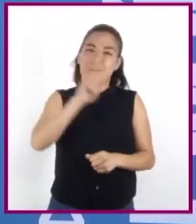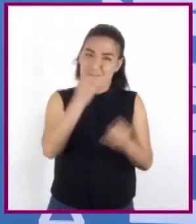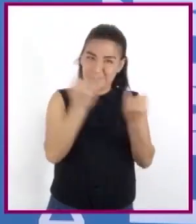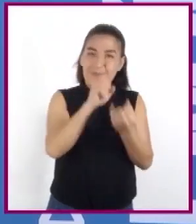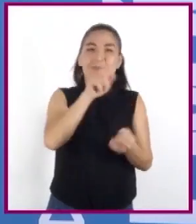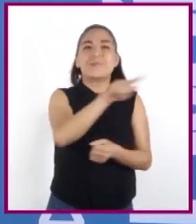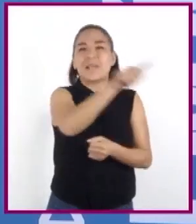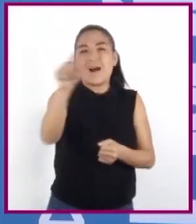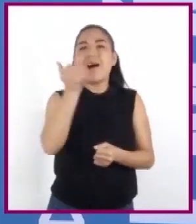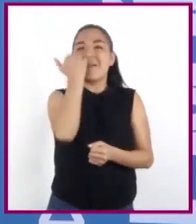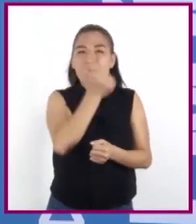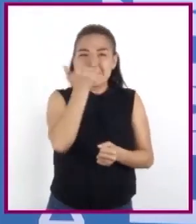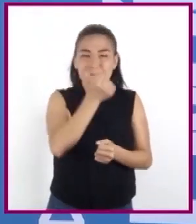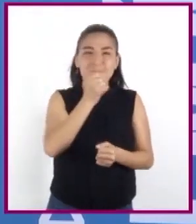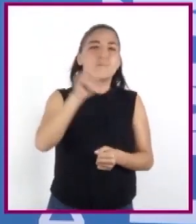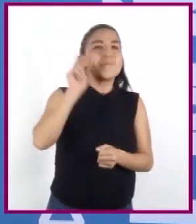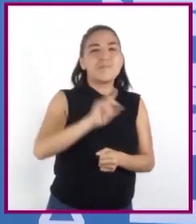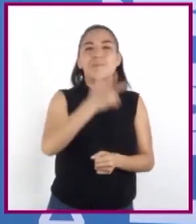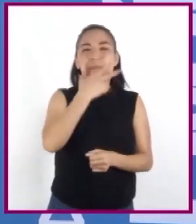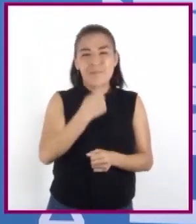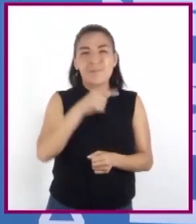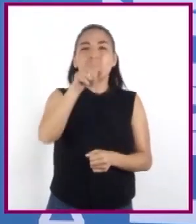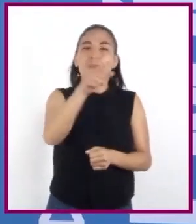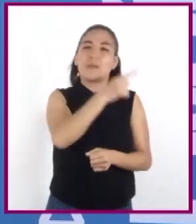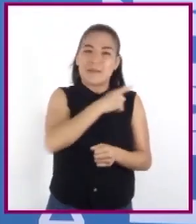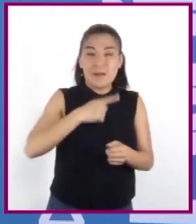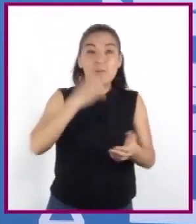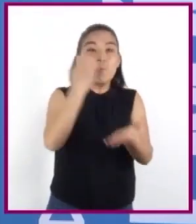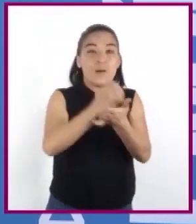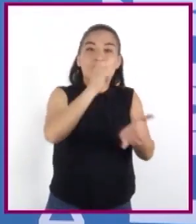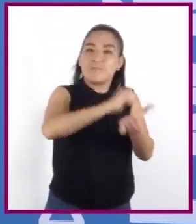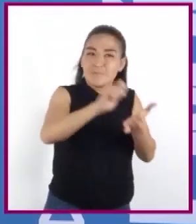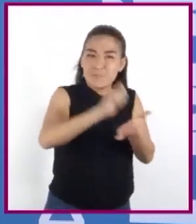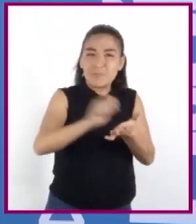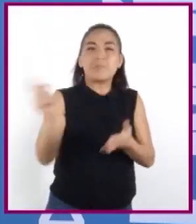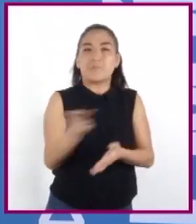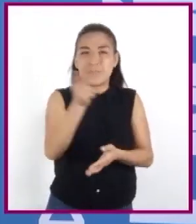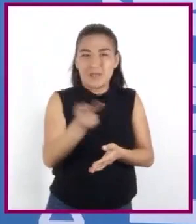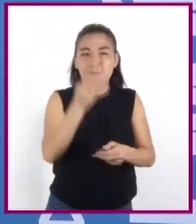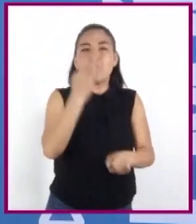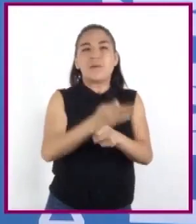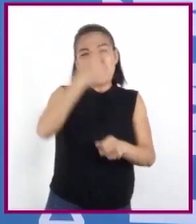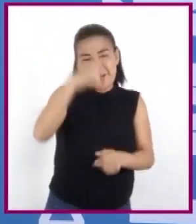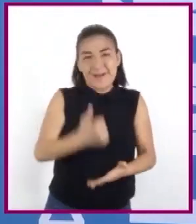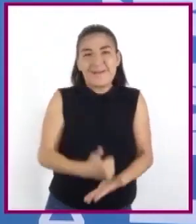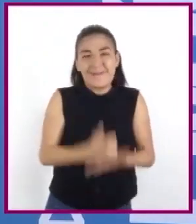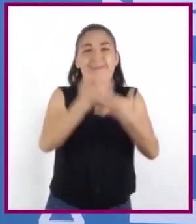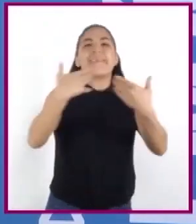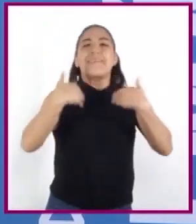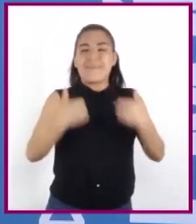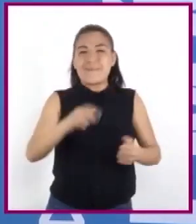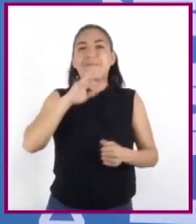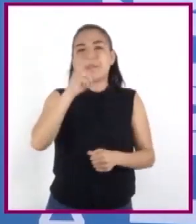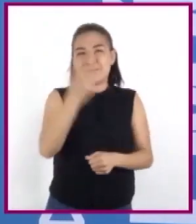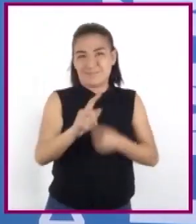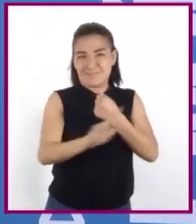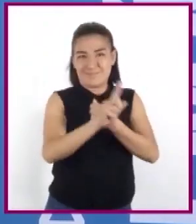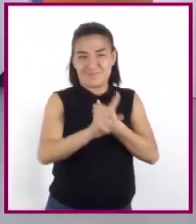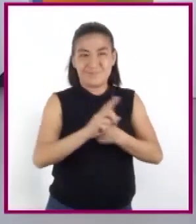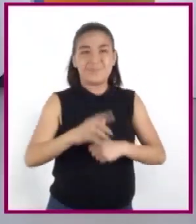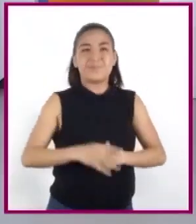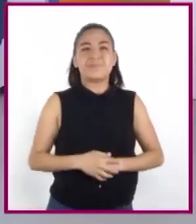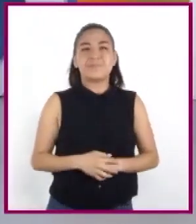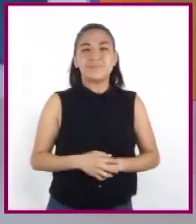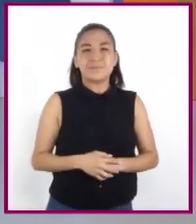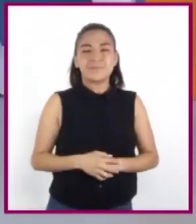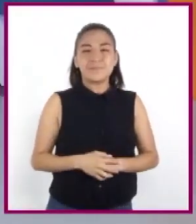nuestros alumnos y a nuestras alumnas que tomen su cuaderno y anoten las preguntas que nos ayudarán a entender mejor la situación.